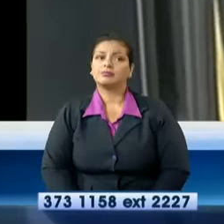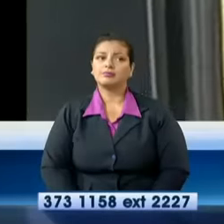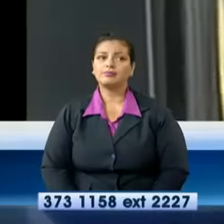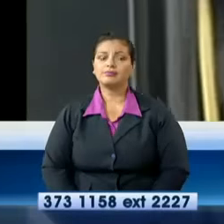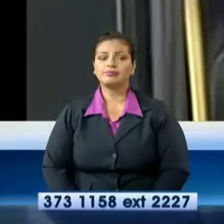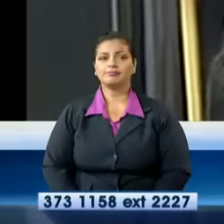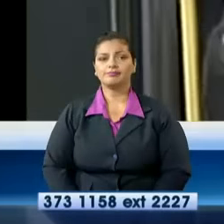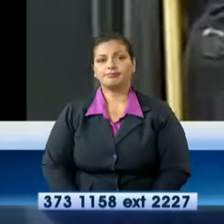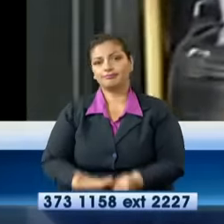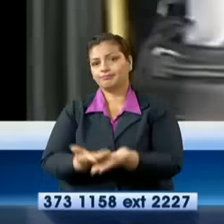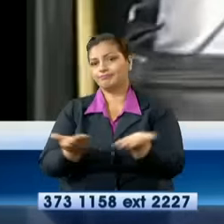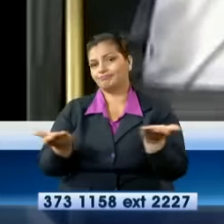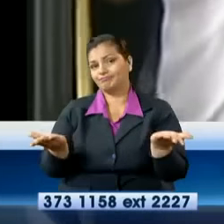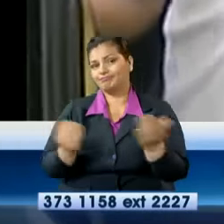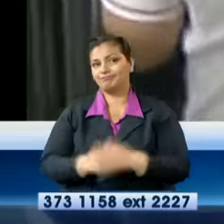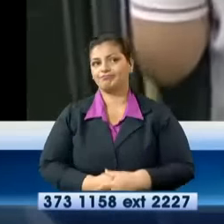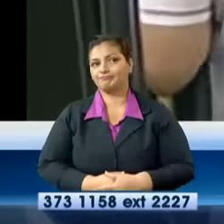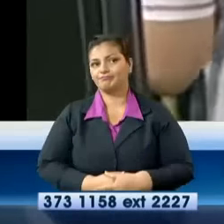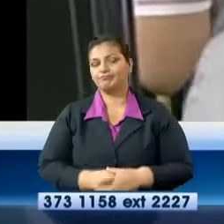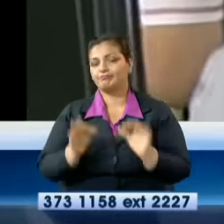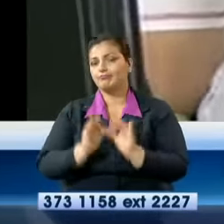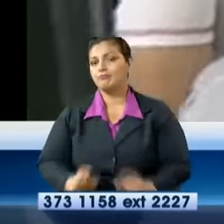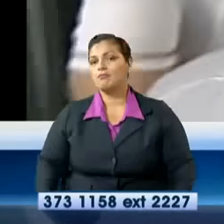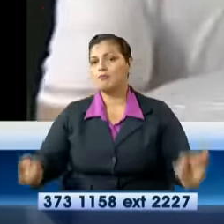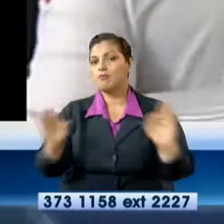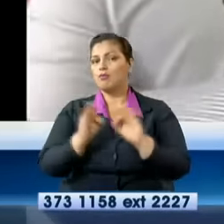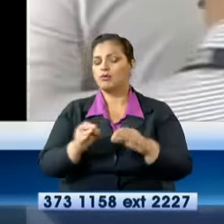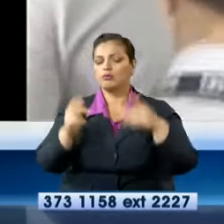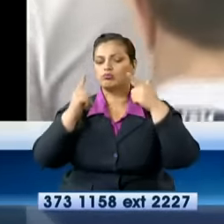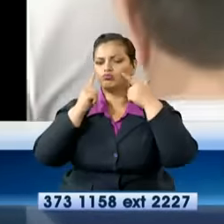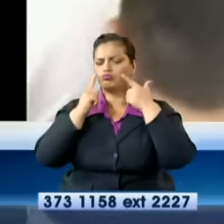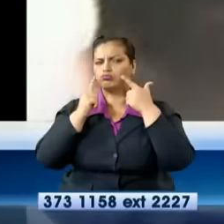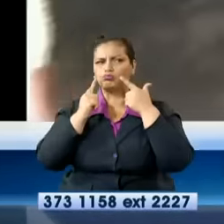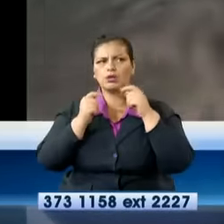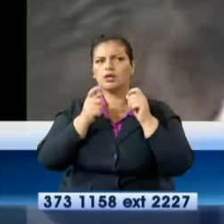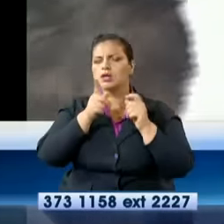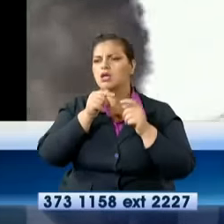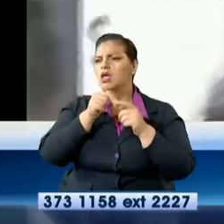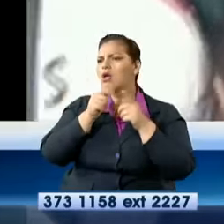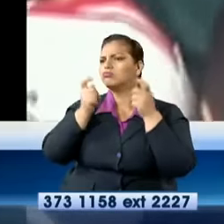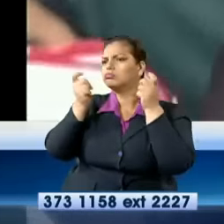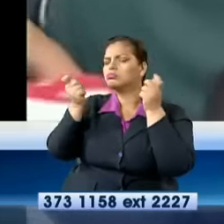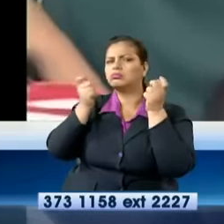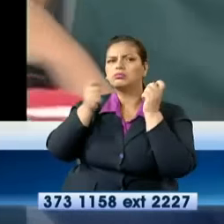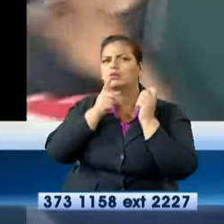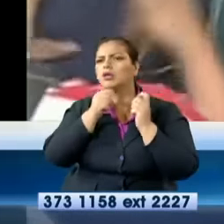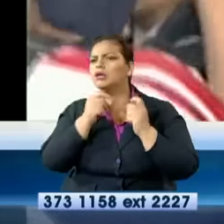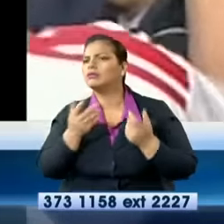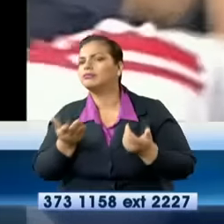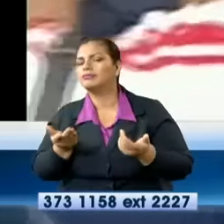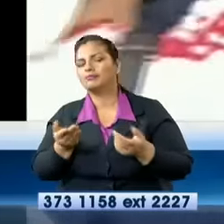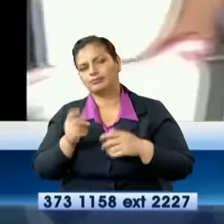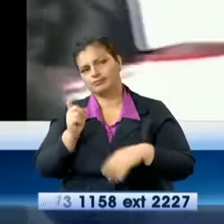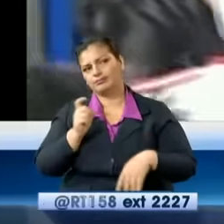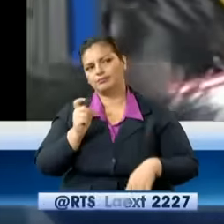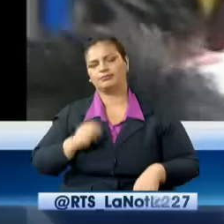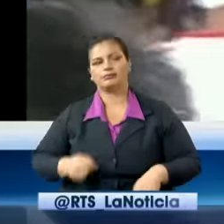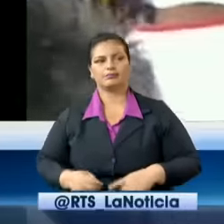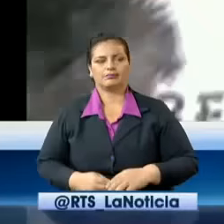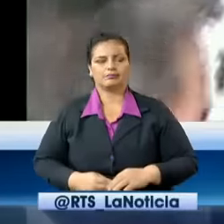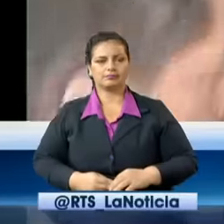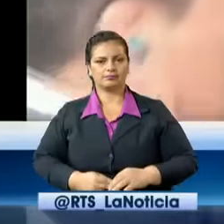que eso hace falta un control aquí minucioso en las terminales. En las terminales, en las unidades, en las